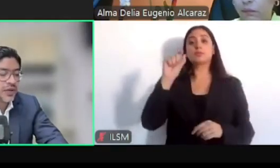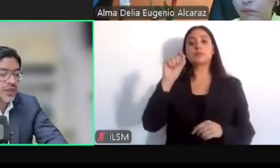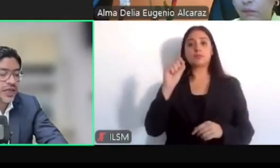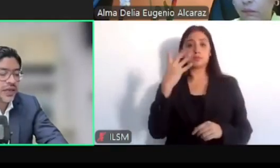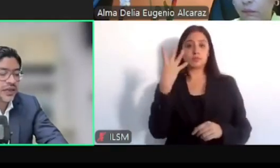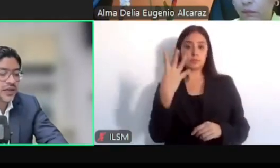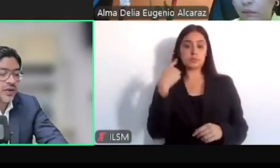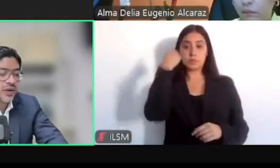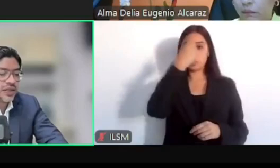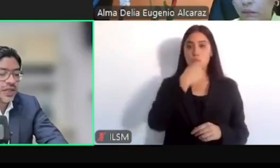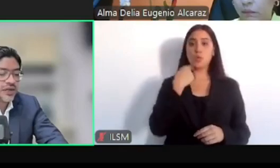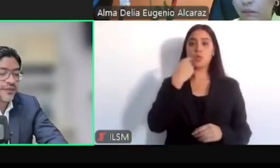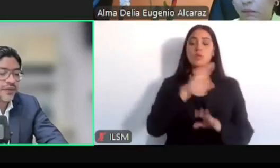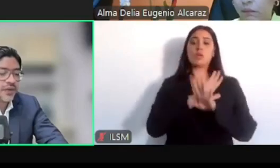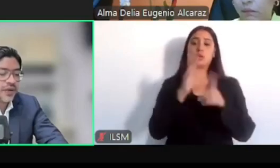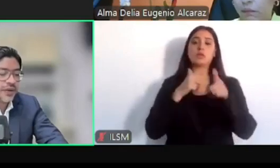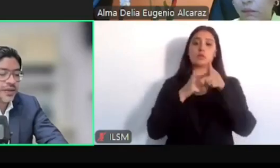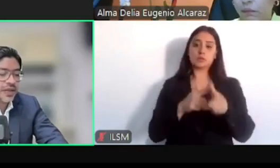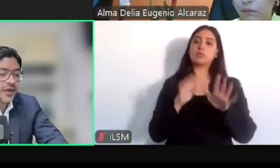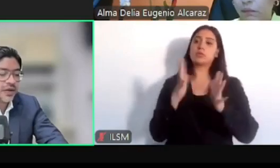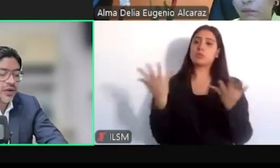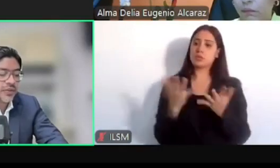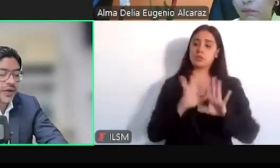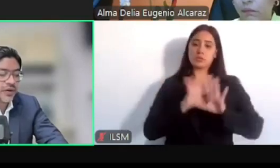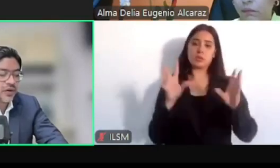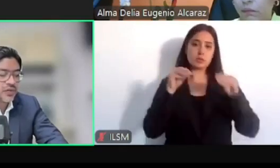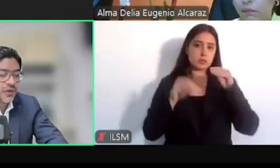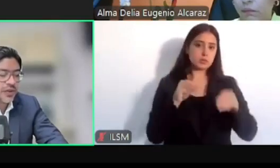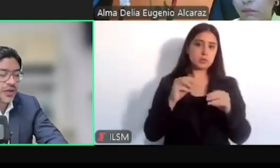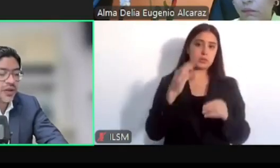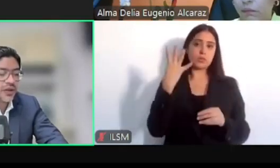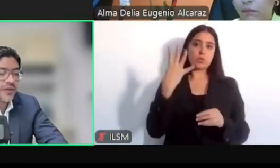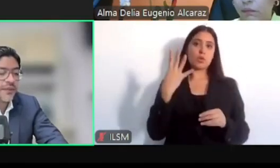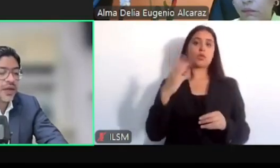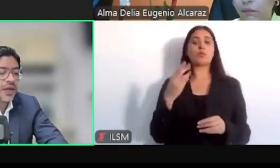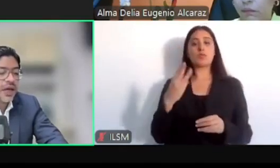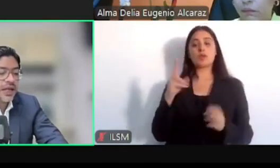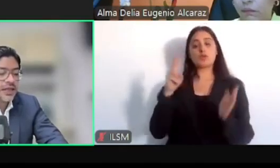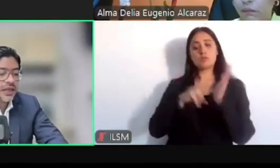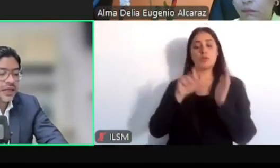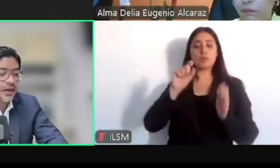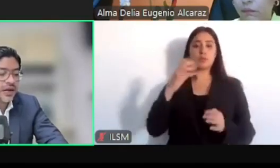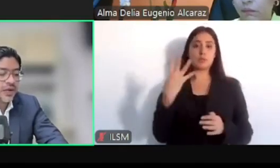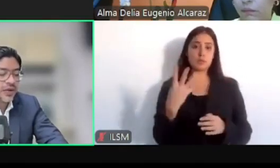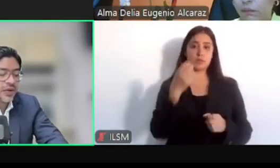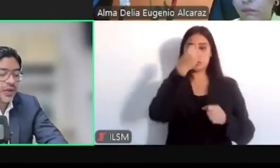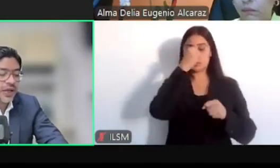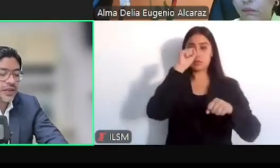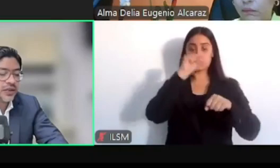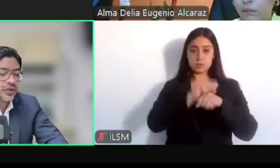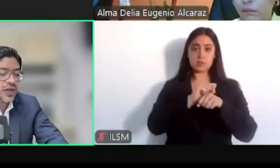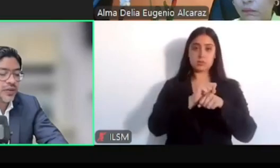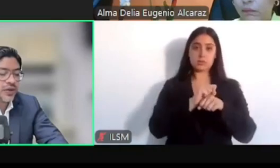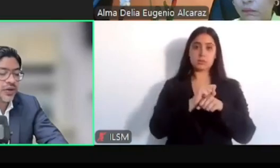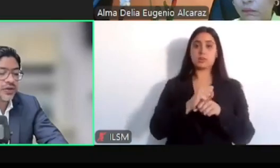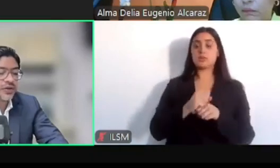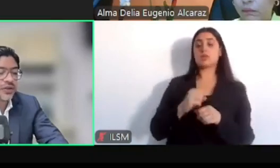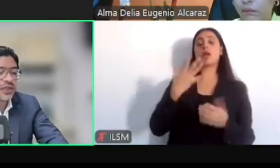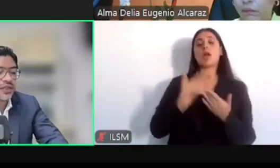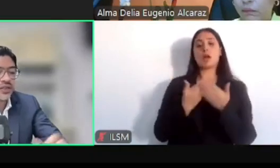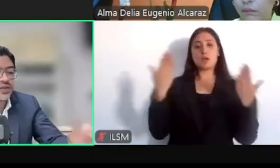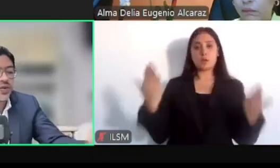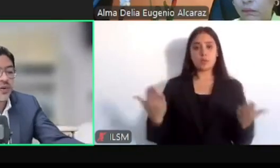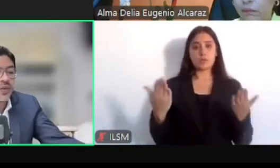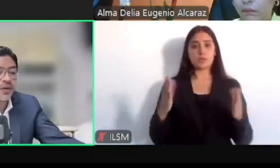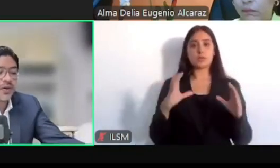24 horas siguientes lo cual se hizo toda vez que el 4 de mayo de 2024 el secretario ejecutivo del instituto remitió las